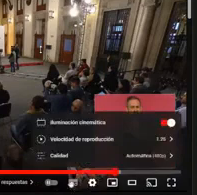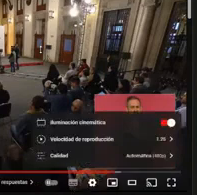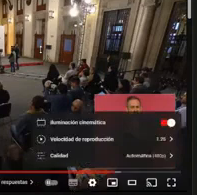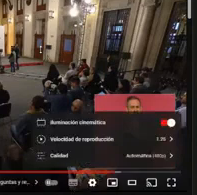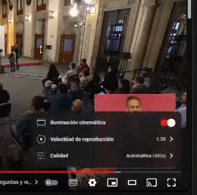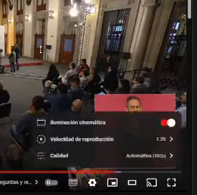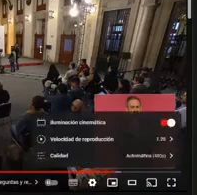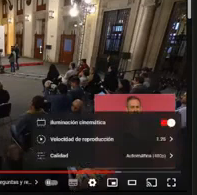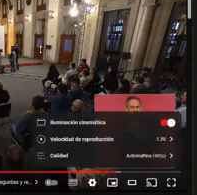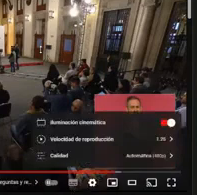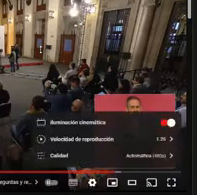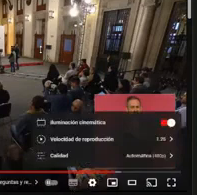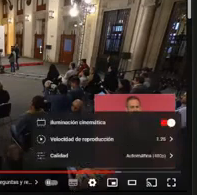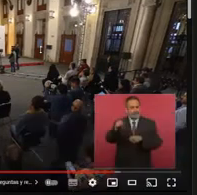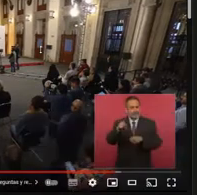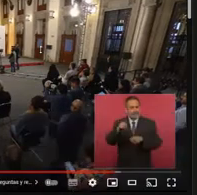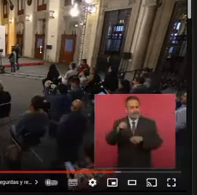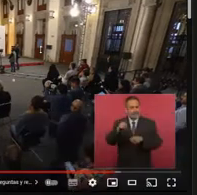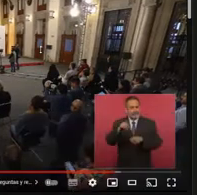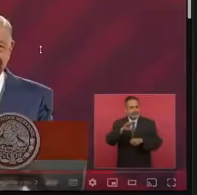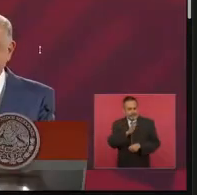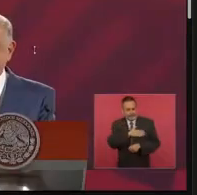este tipejo